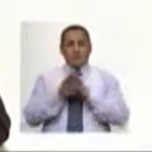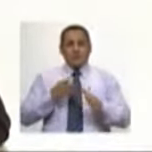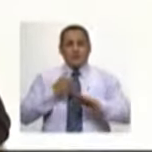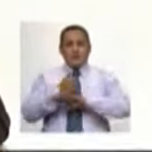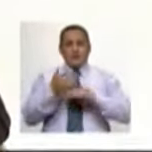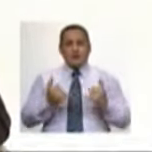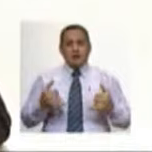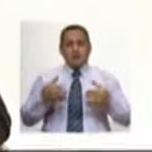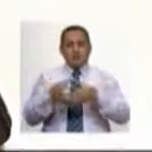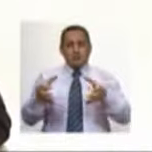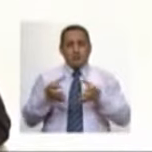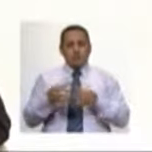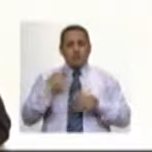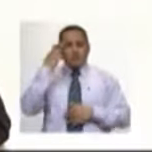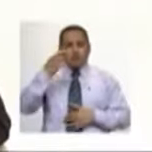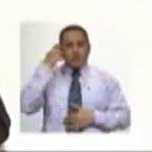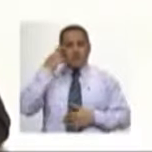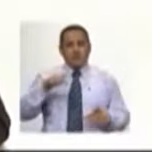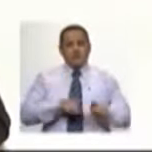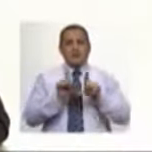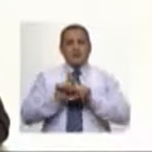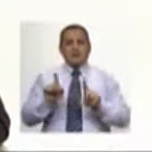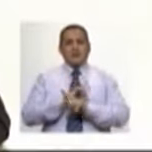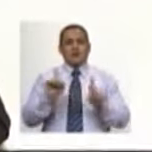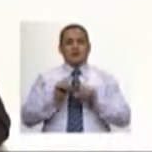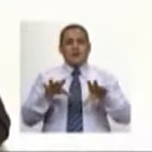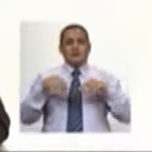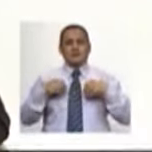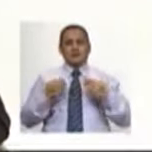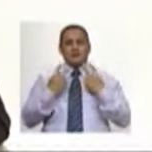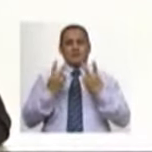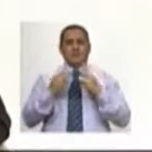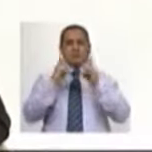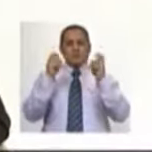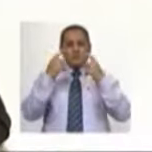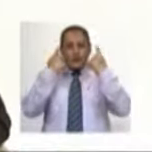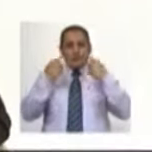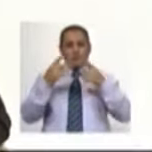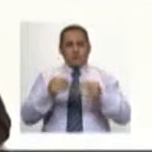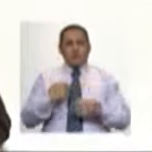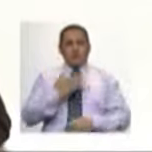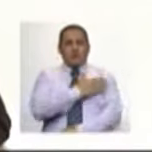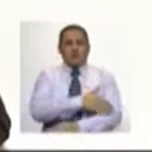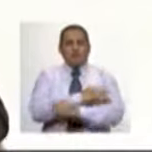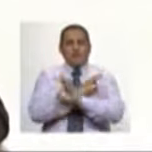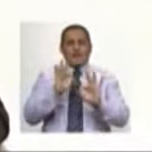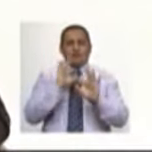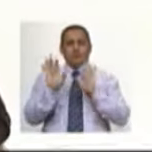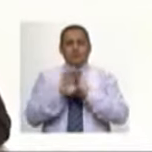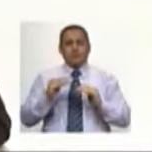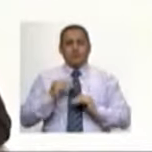a un cuoteo más bien político y que no se tome en cuenta la parte objetiva, imparcial, que es los